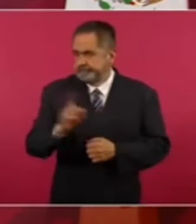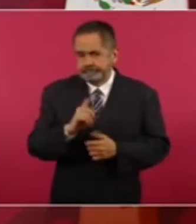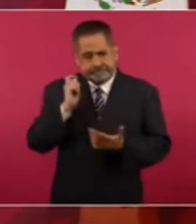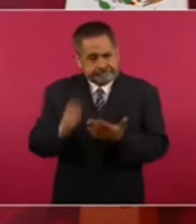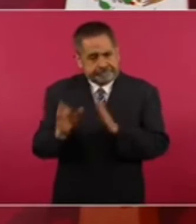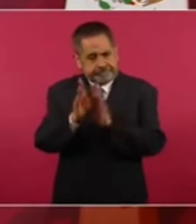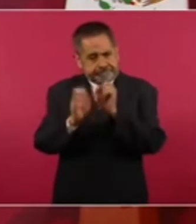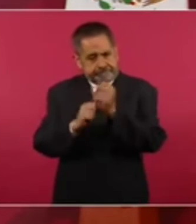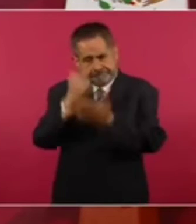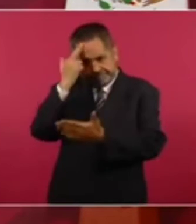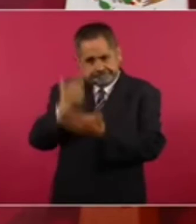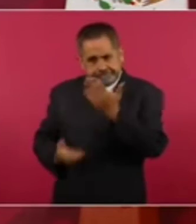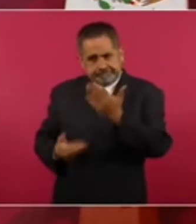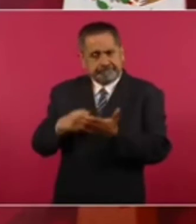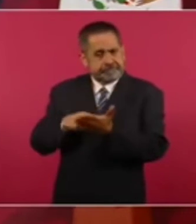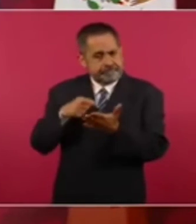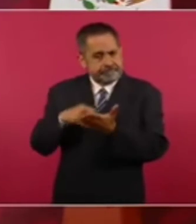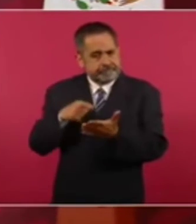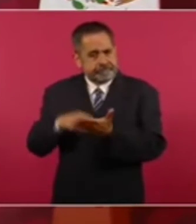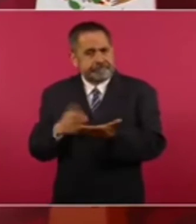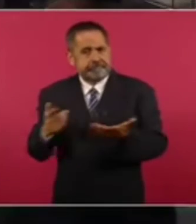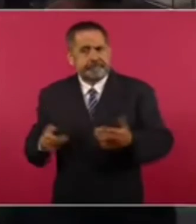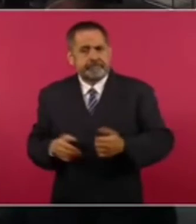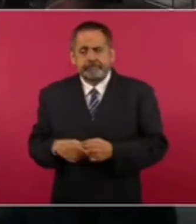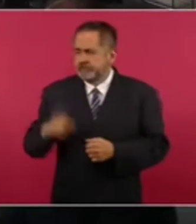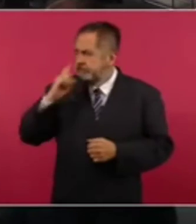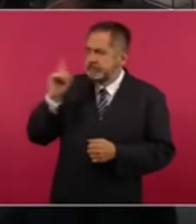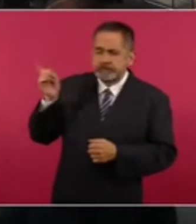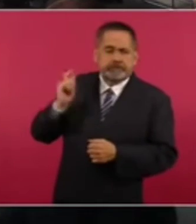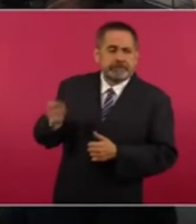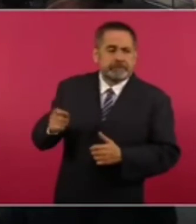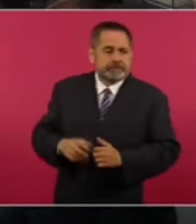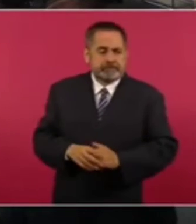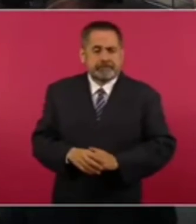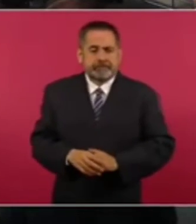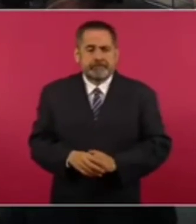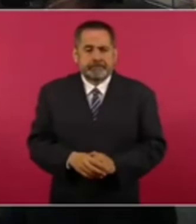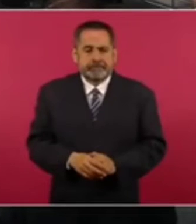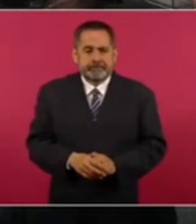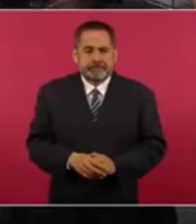Violando lo que establece la Constitución. A ver.